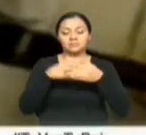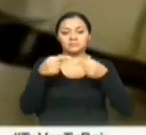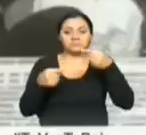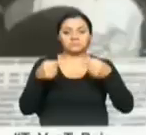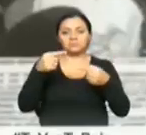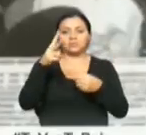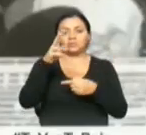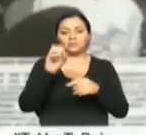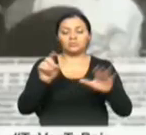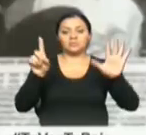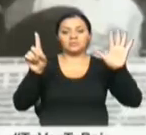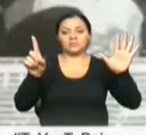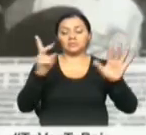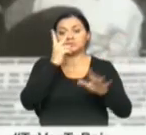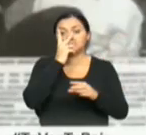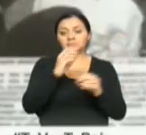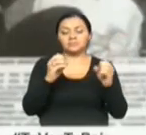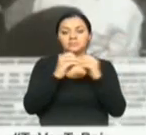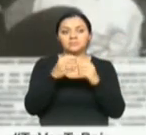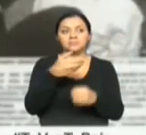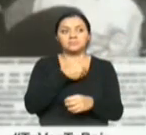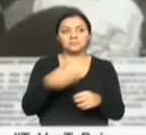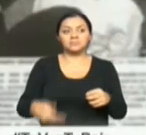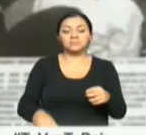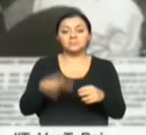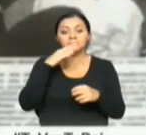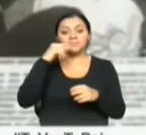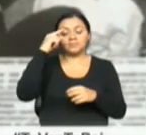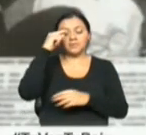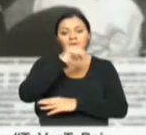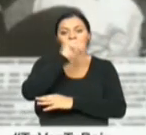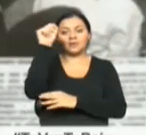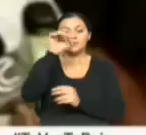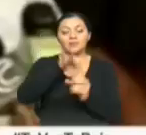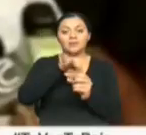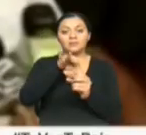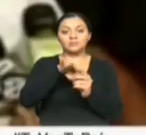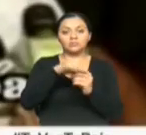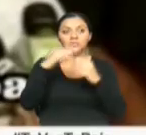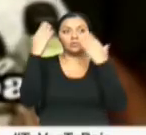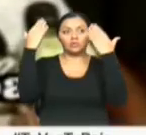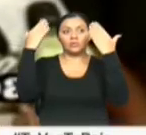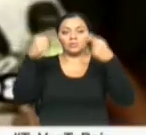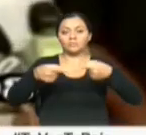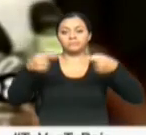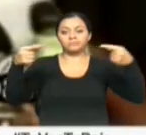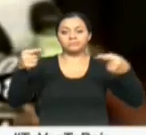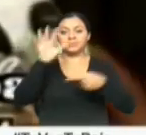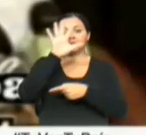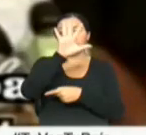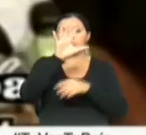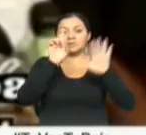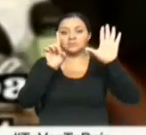en 2006, cuando el presidente Rafael Correa ganó las elecciones al empresario Álvaro Noboa con